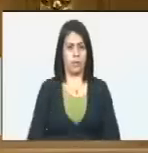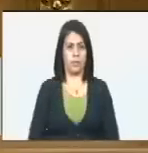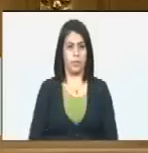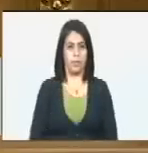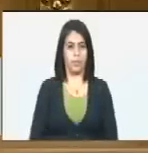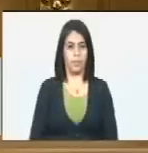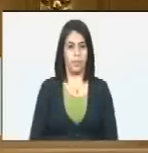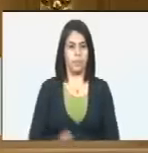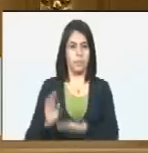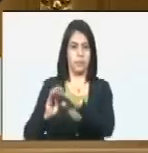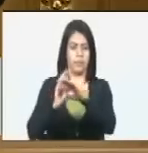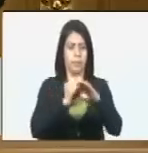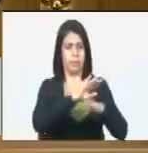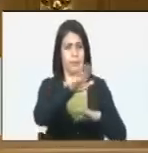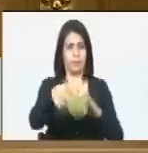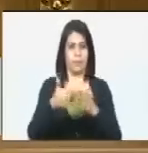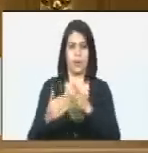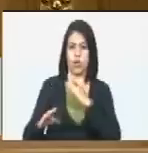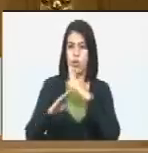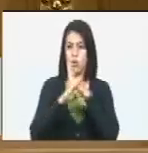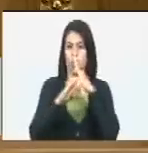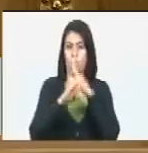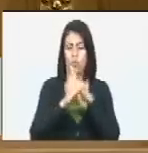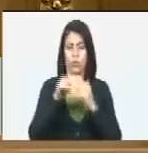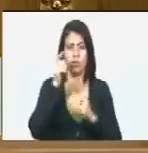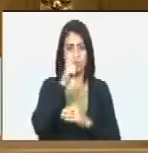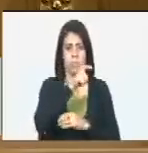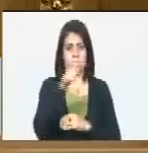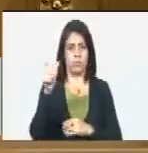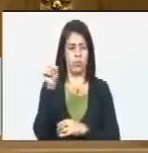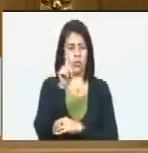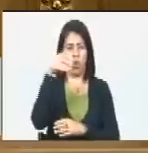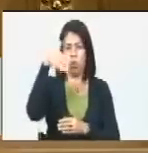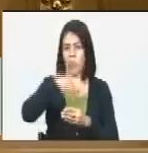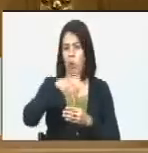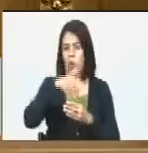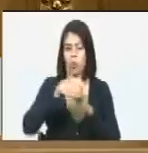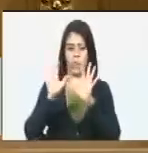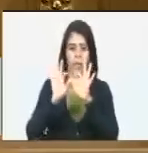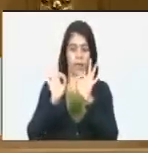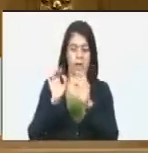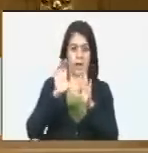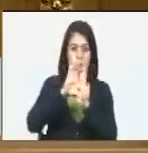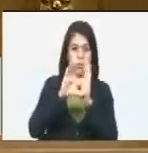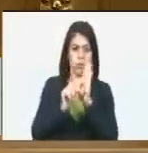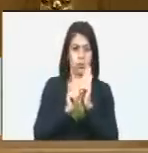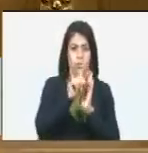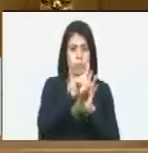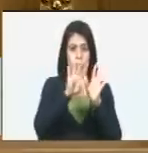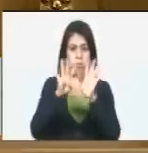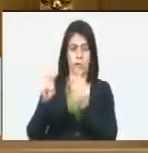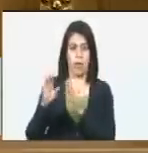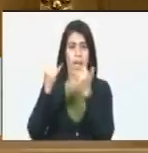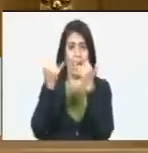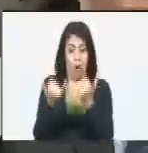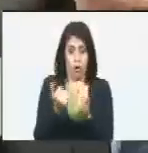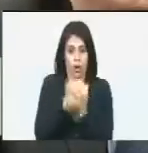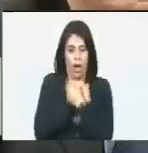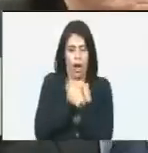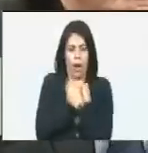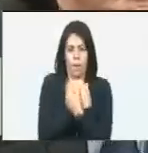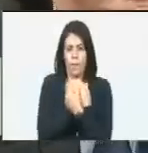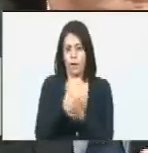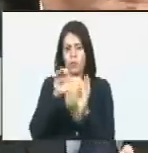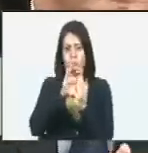a votar en contra de la Constitución, a no votar por la Constitución del 99. Ahora aman la Constitución de la